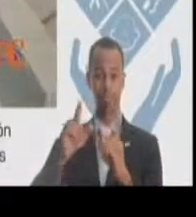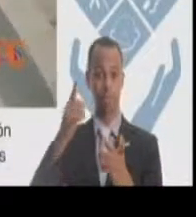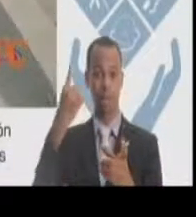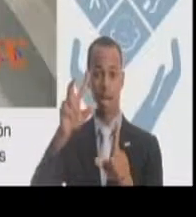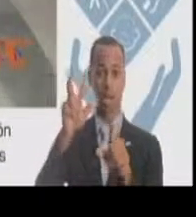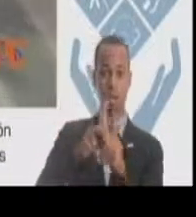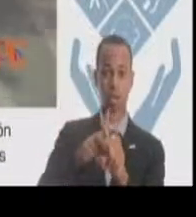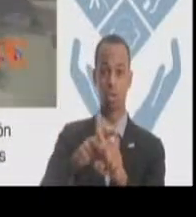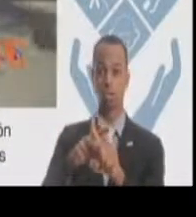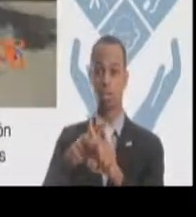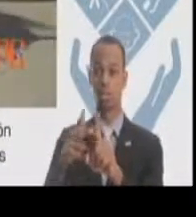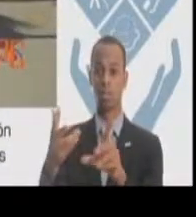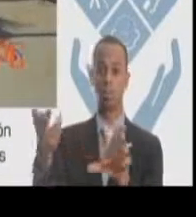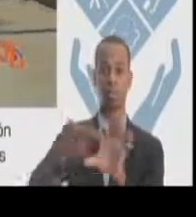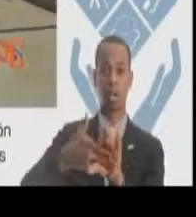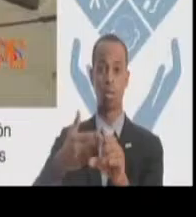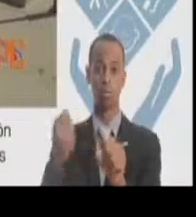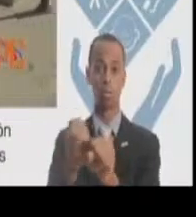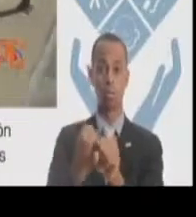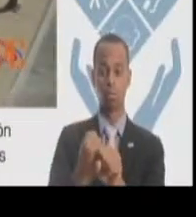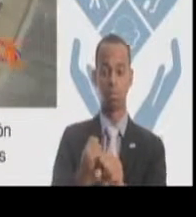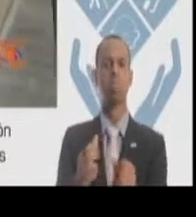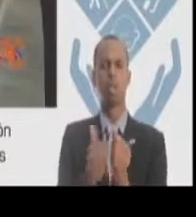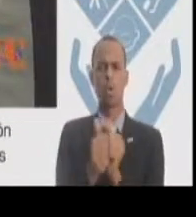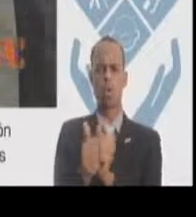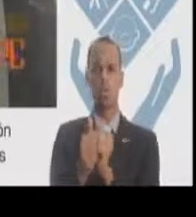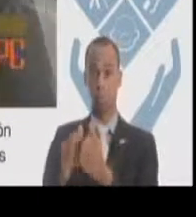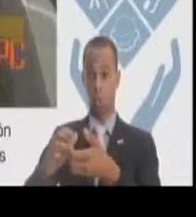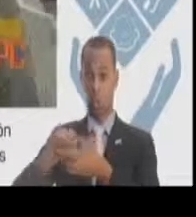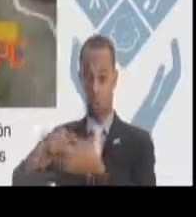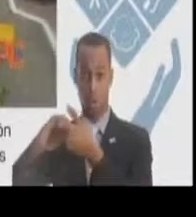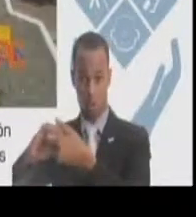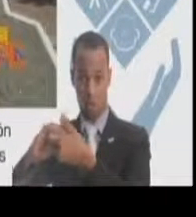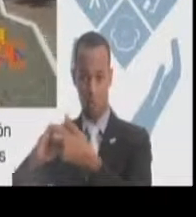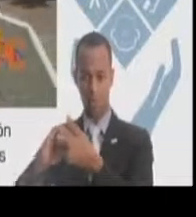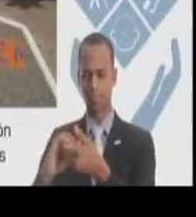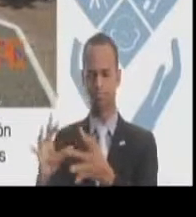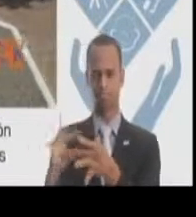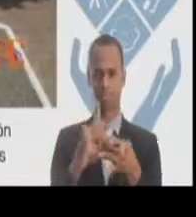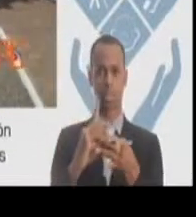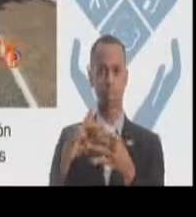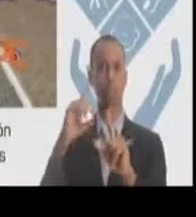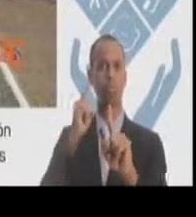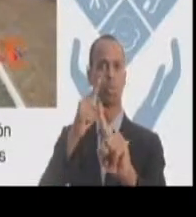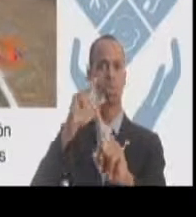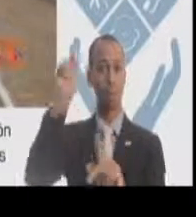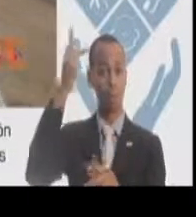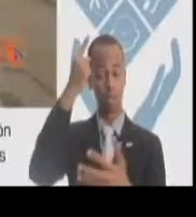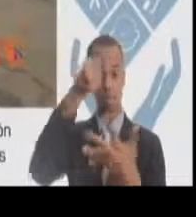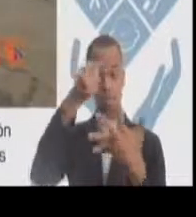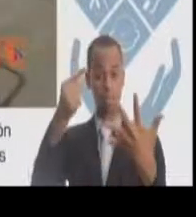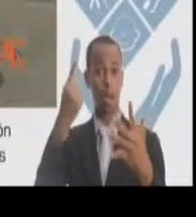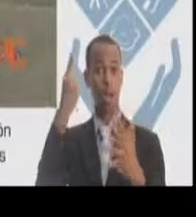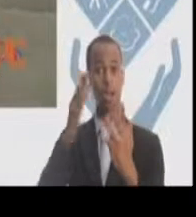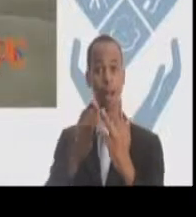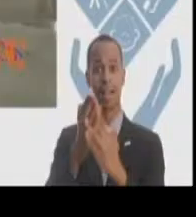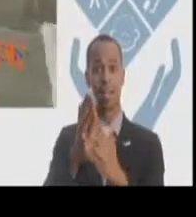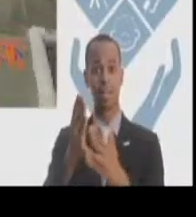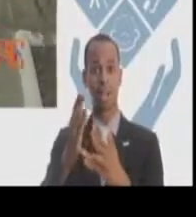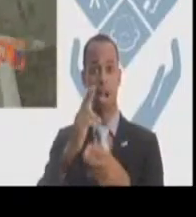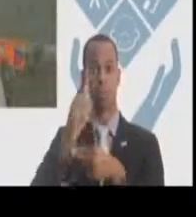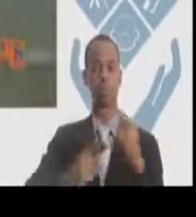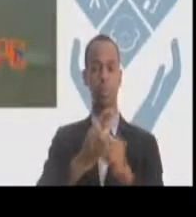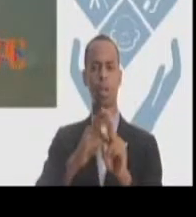podemos medir en función de la persona con discapacidad, porque lo que tenemos que lograr es un cambio de cultura. Es decir, tenemos que impactar sí a la persona